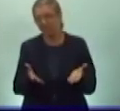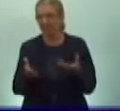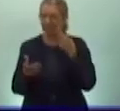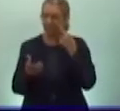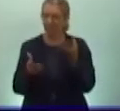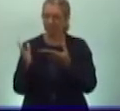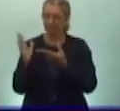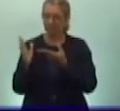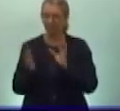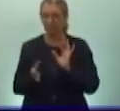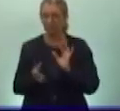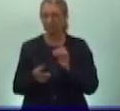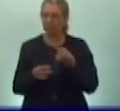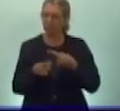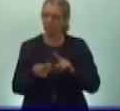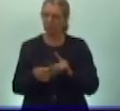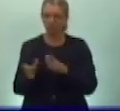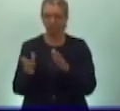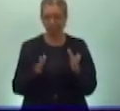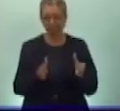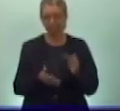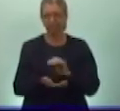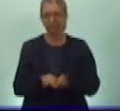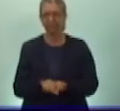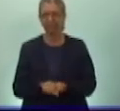ejemplo que les traigo a continuación es el siguiente.